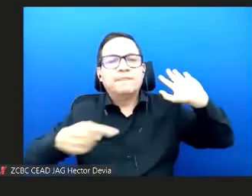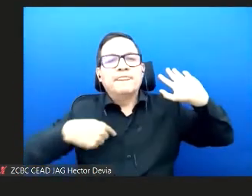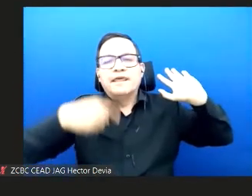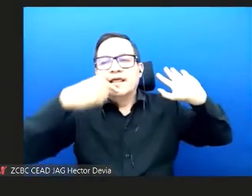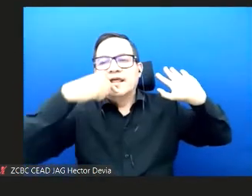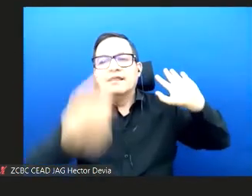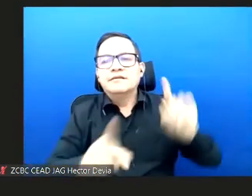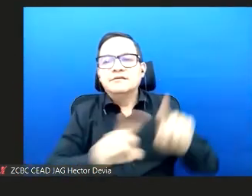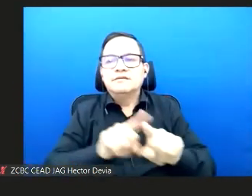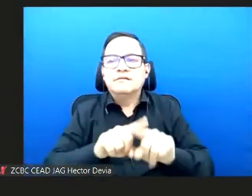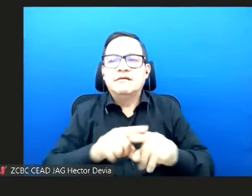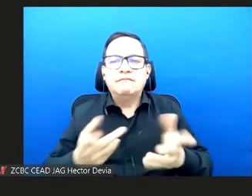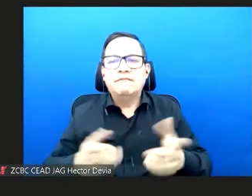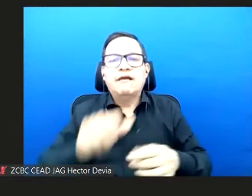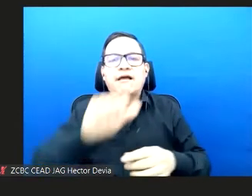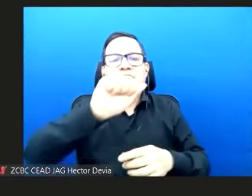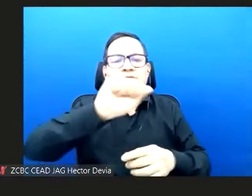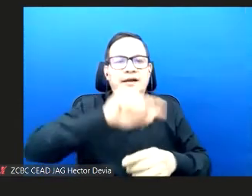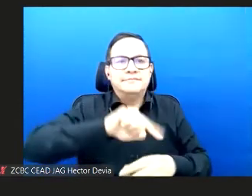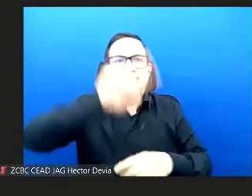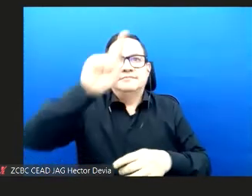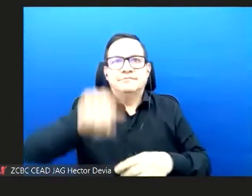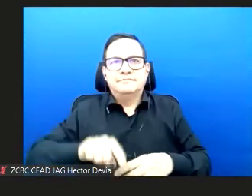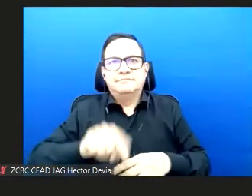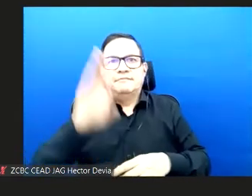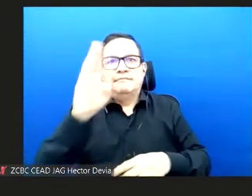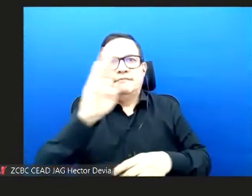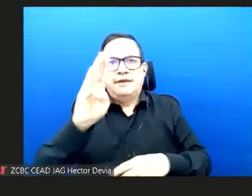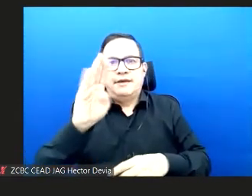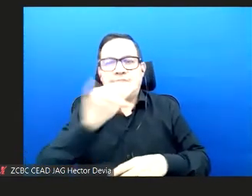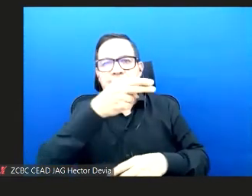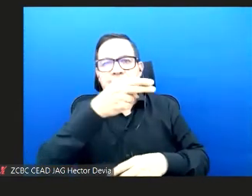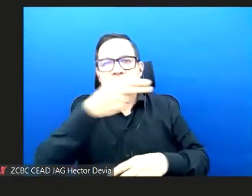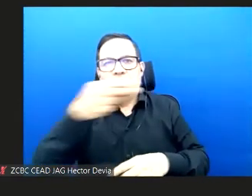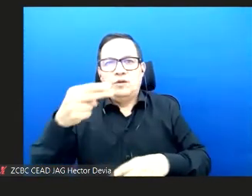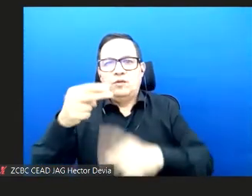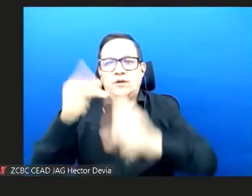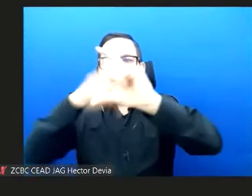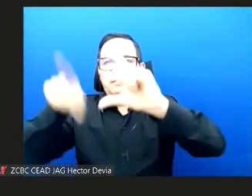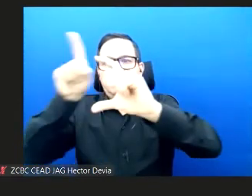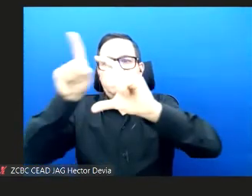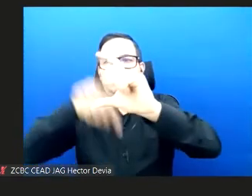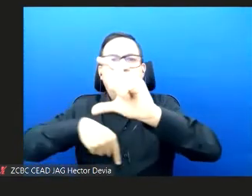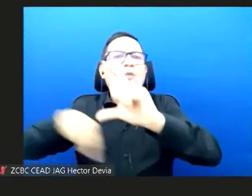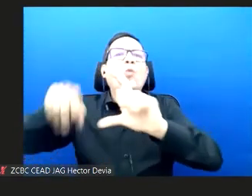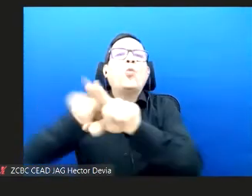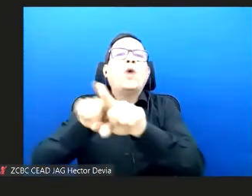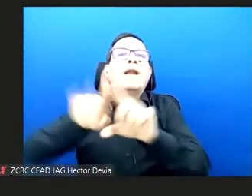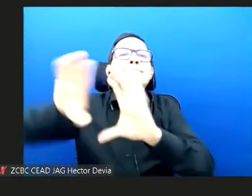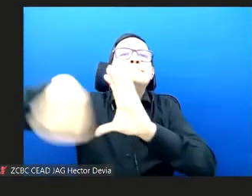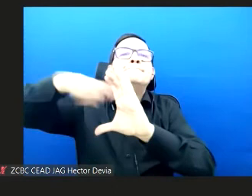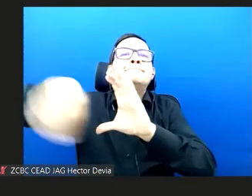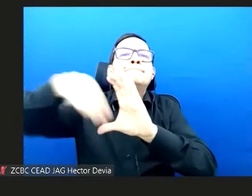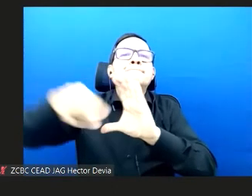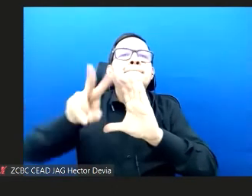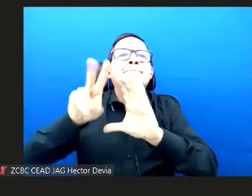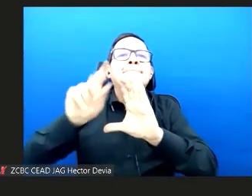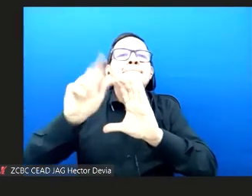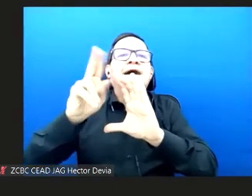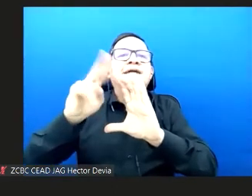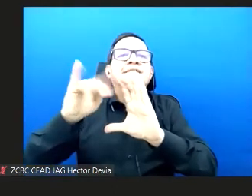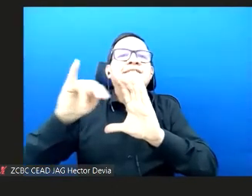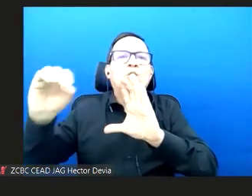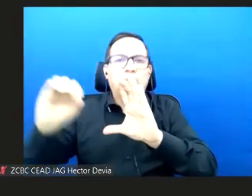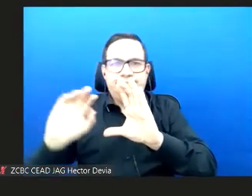intersección B es igual a vacío. ¿Sí? Esa es como la forma de representar la intersección. No